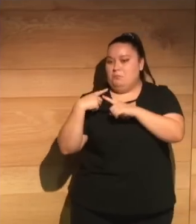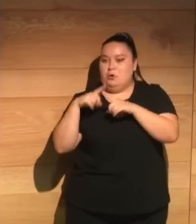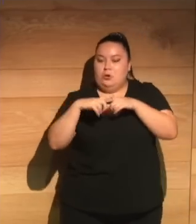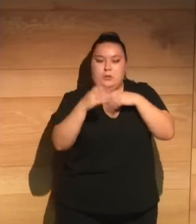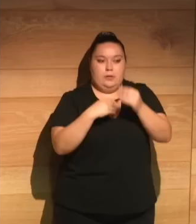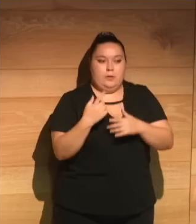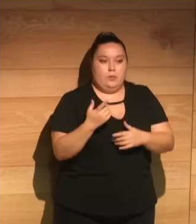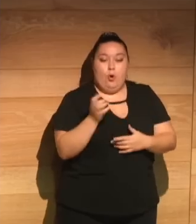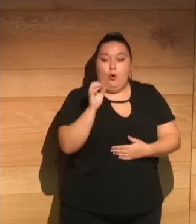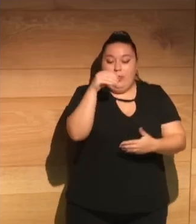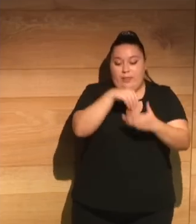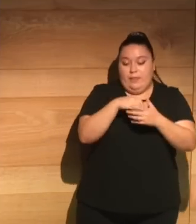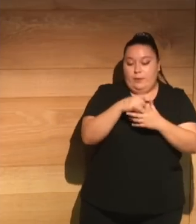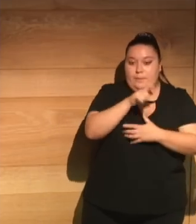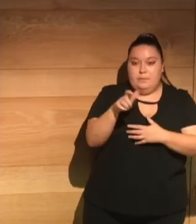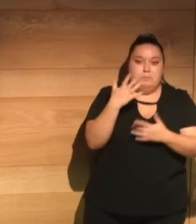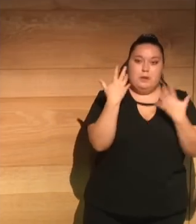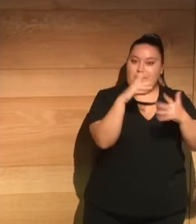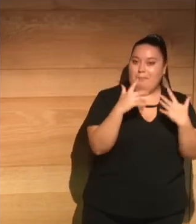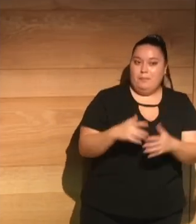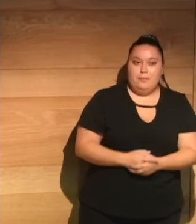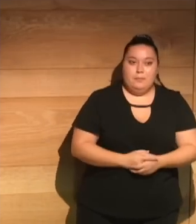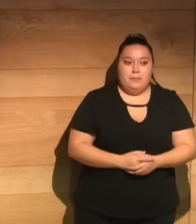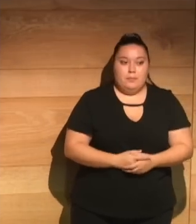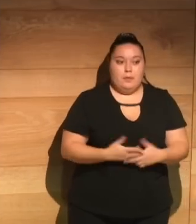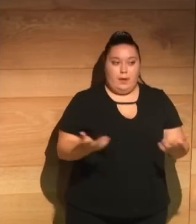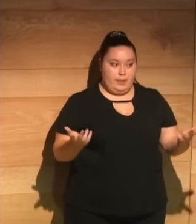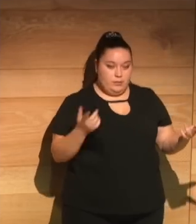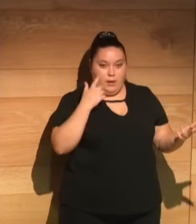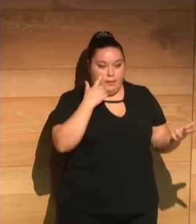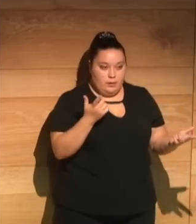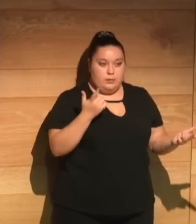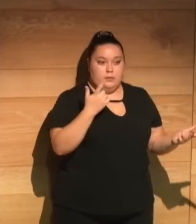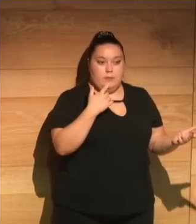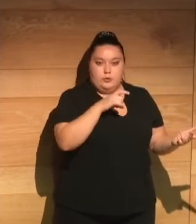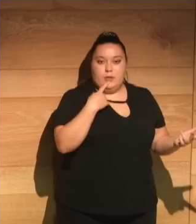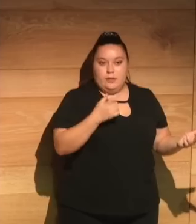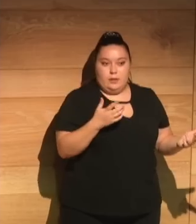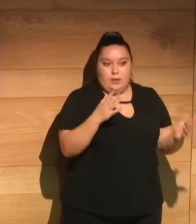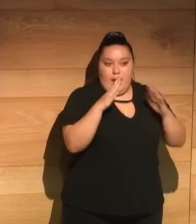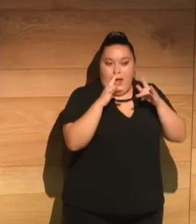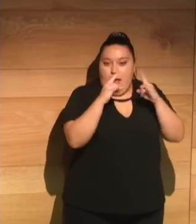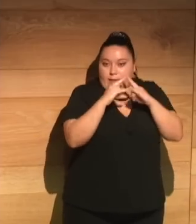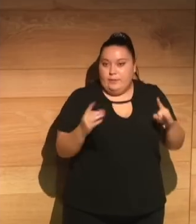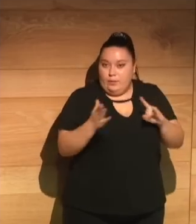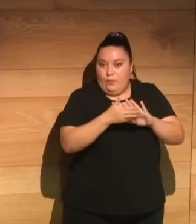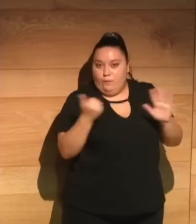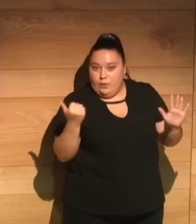dentro la gente aplaudiendo, viendo a los faunos representados en la pantalla. Que alguien podría decir, pero alma de cántaro, quita la tienda y ahí están, si ya los estás viendo.